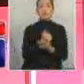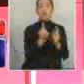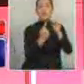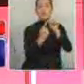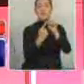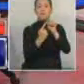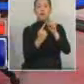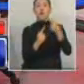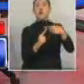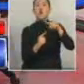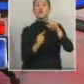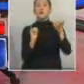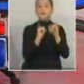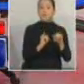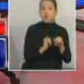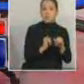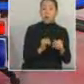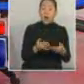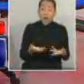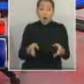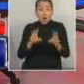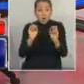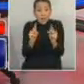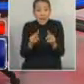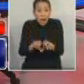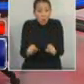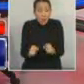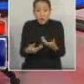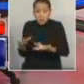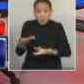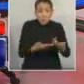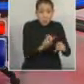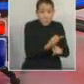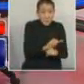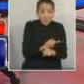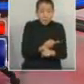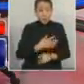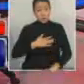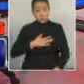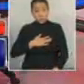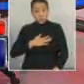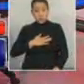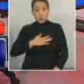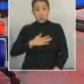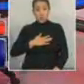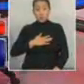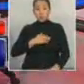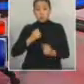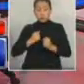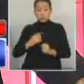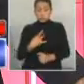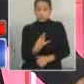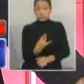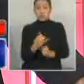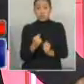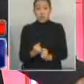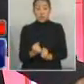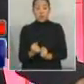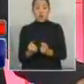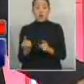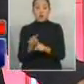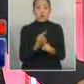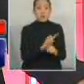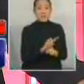pero por otro camino. Uh-huh. Bueno, discutamos cuál es el camino más adecuado. Yo por lo menos estoy disponible, naturalmente, para un debate